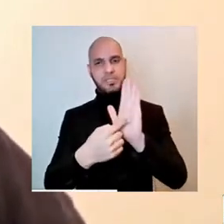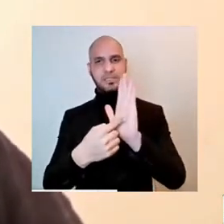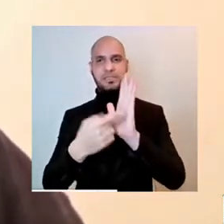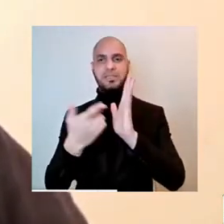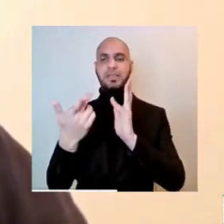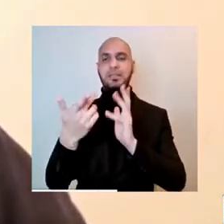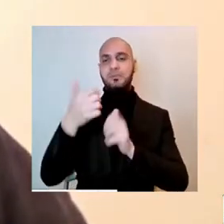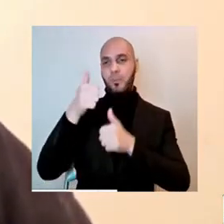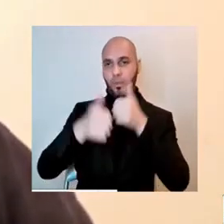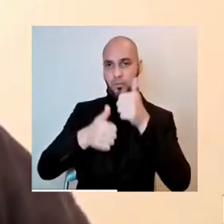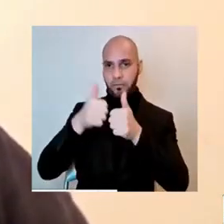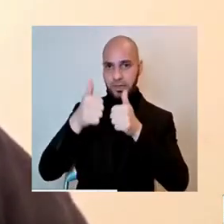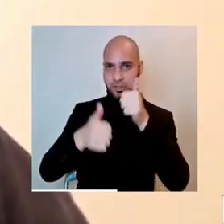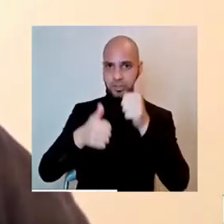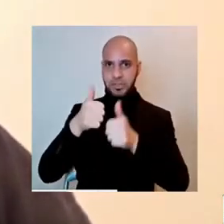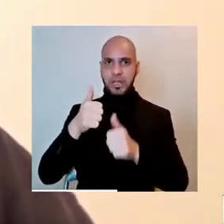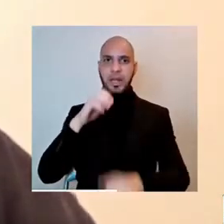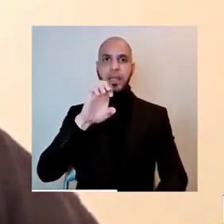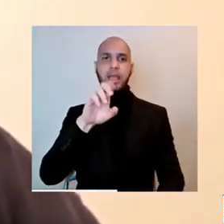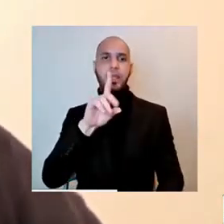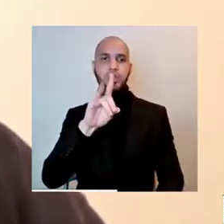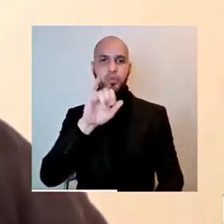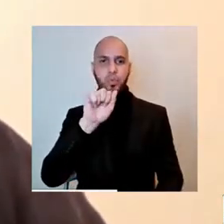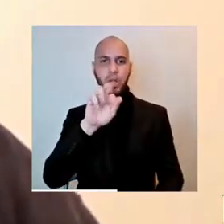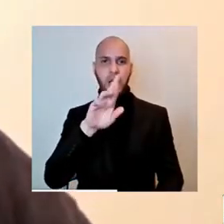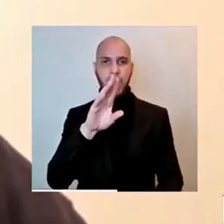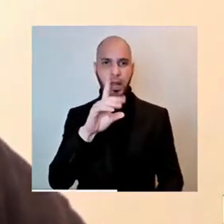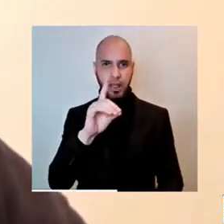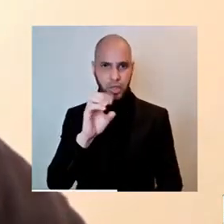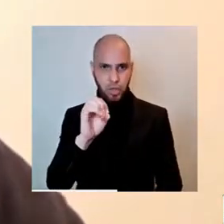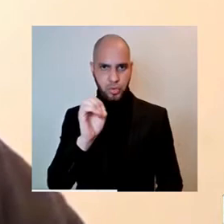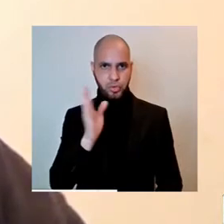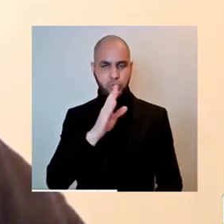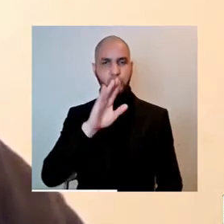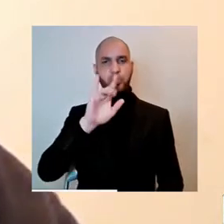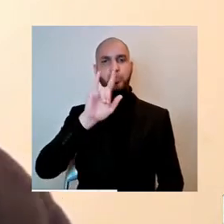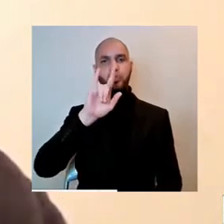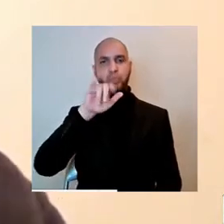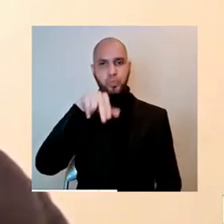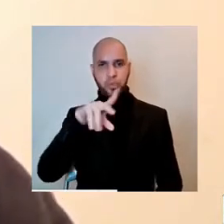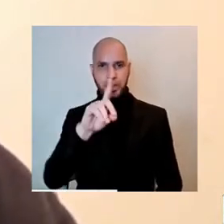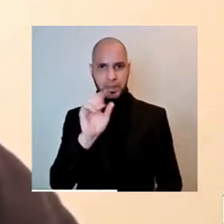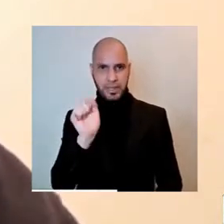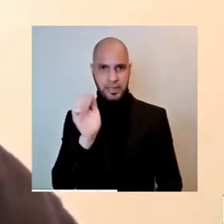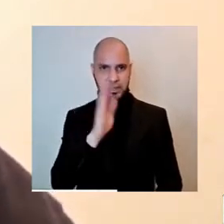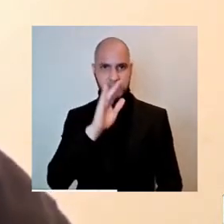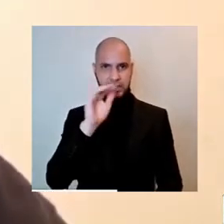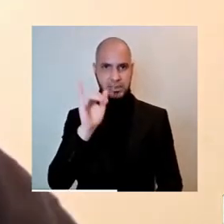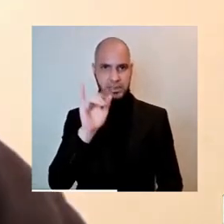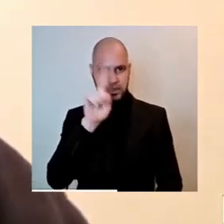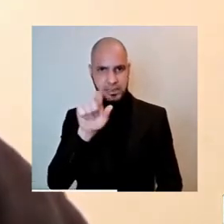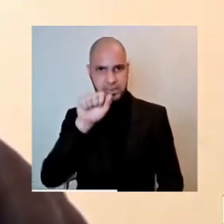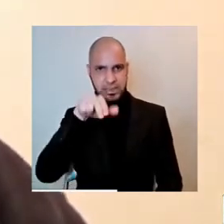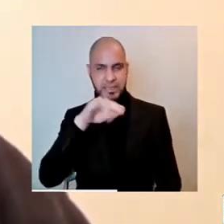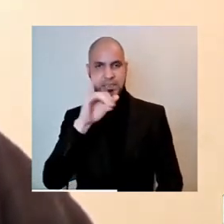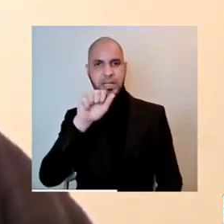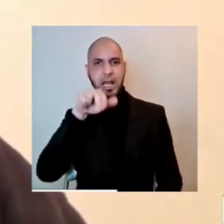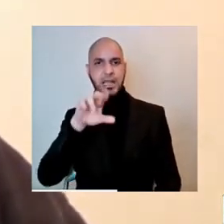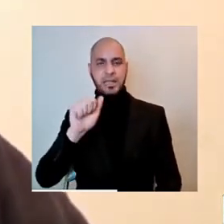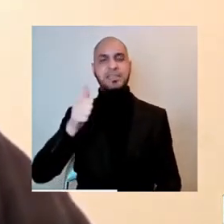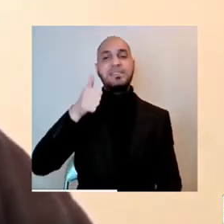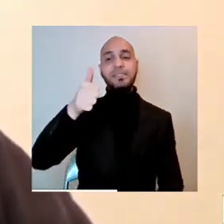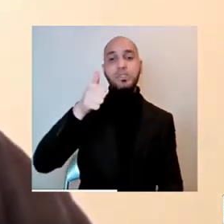presentar a un colega, Eduardo Undasanzana, es doctor en astronomía, director del Centro